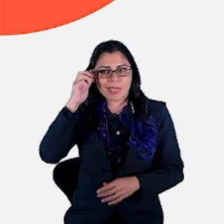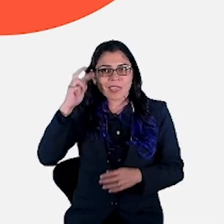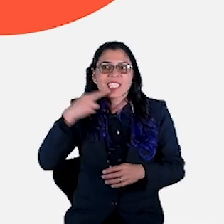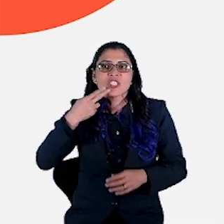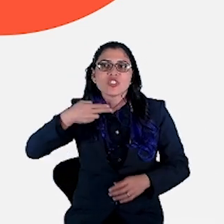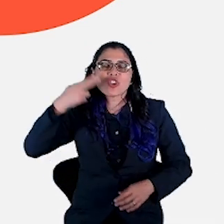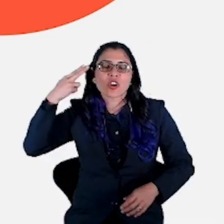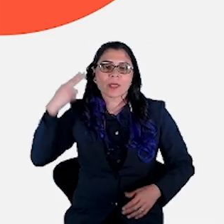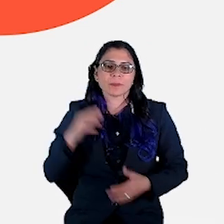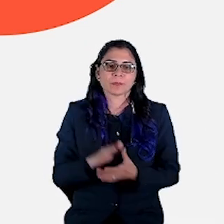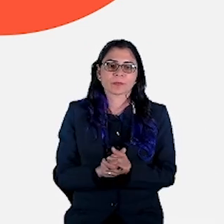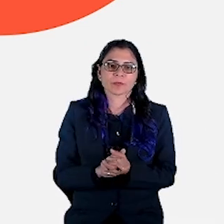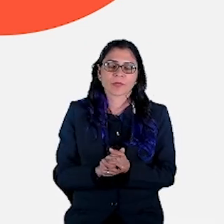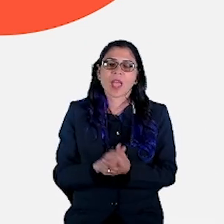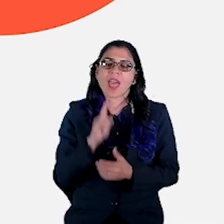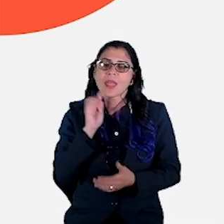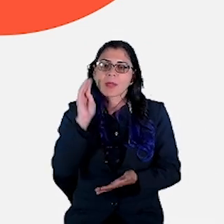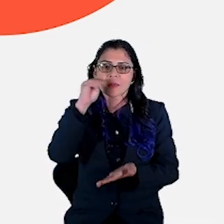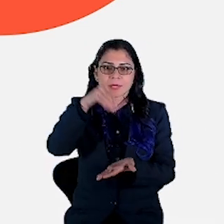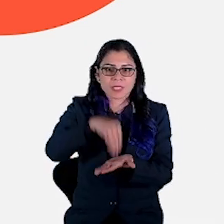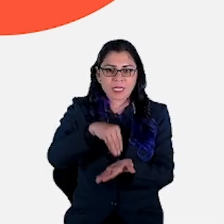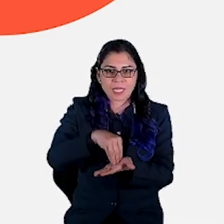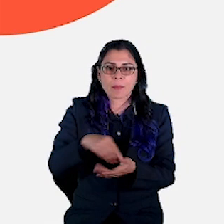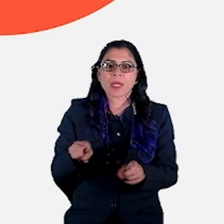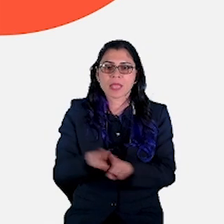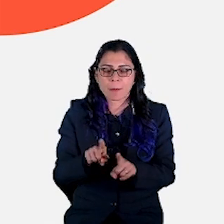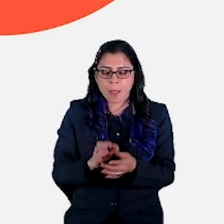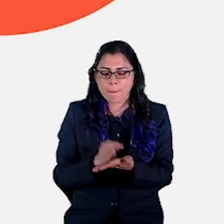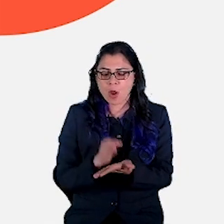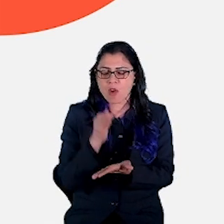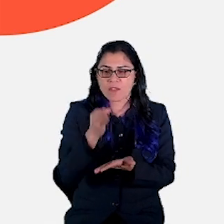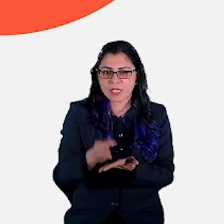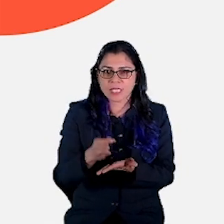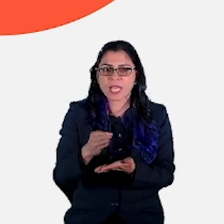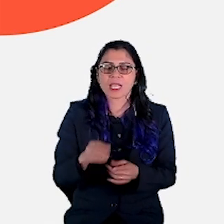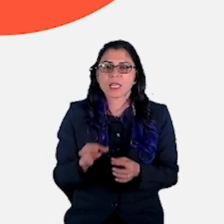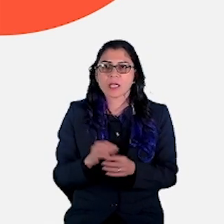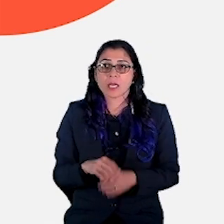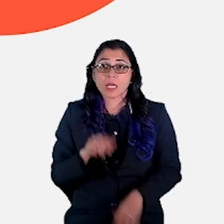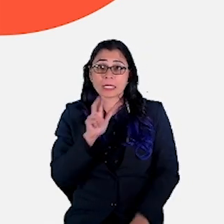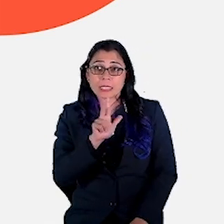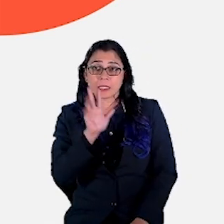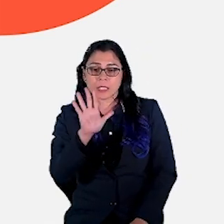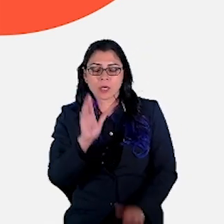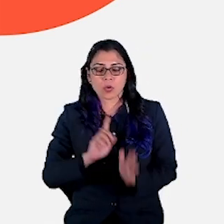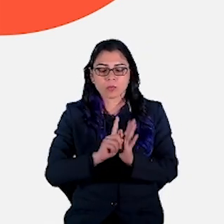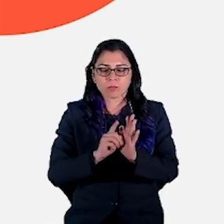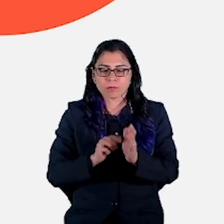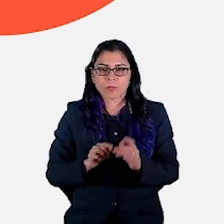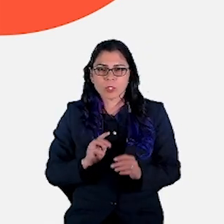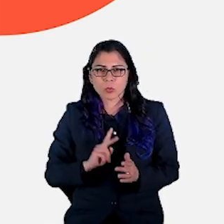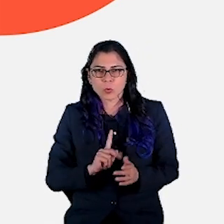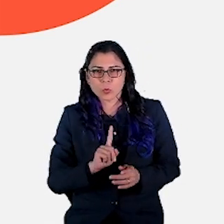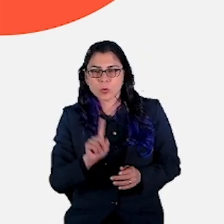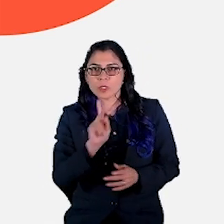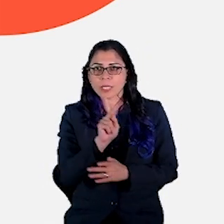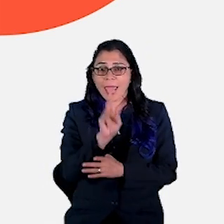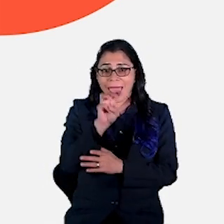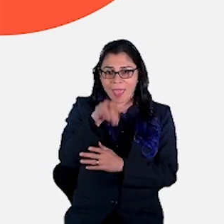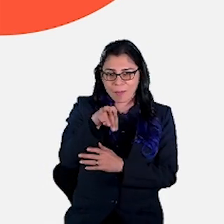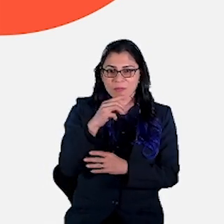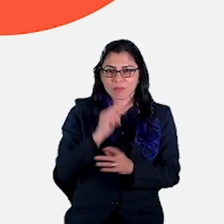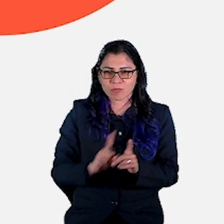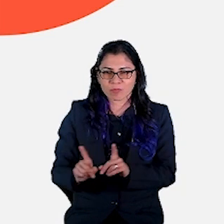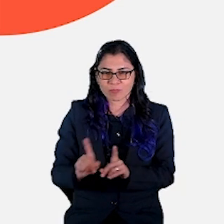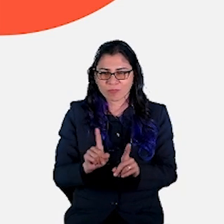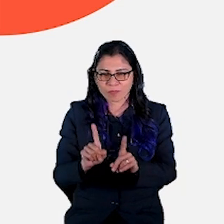folklore en las provincias centrales en la en el área central del país a 135 km comienza esta área del país que le